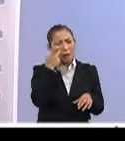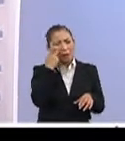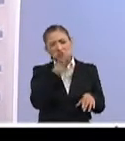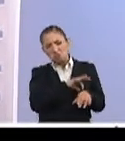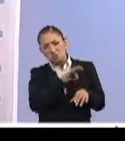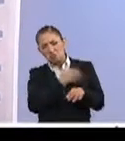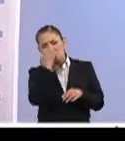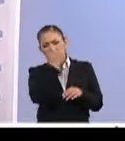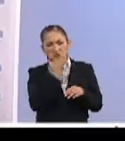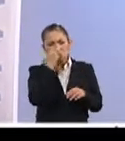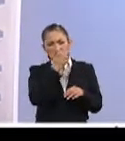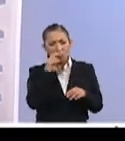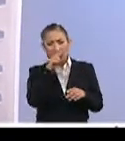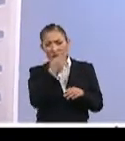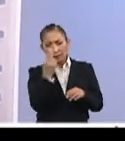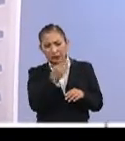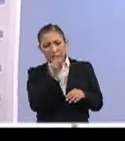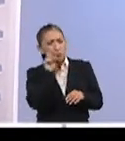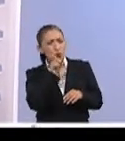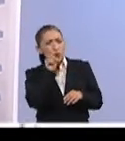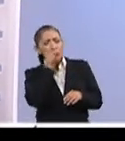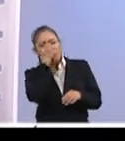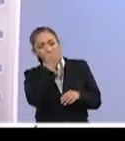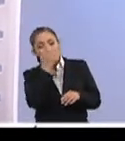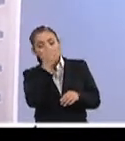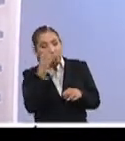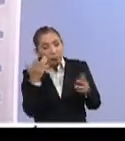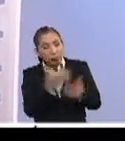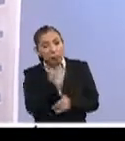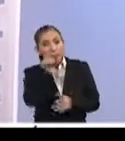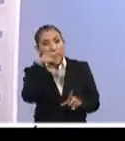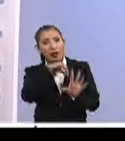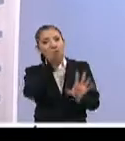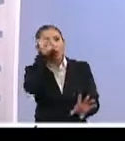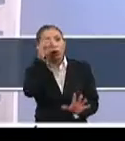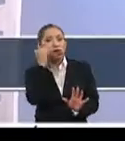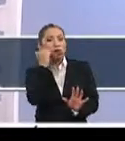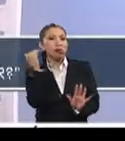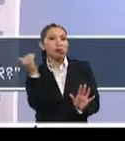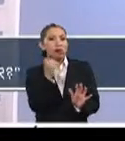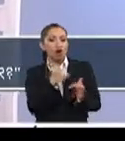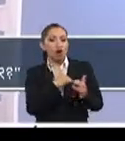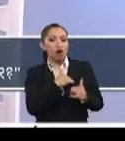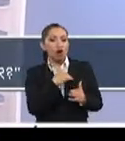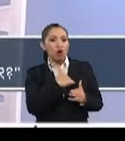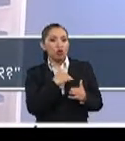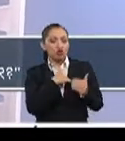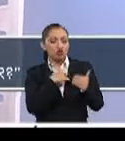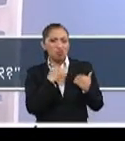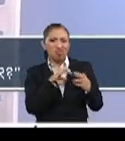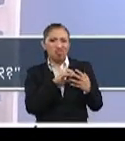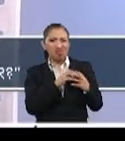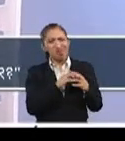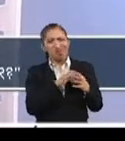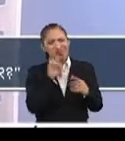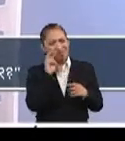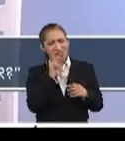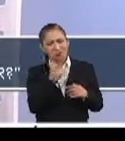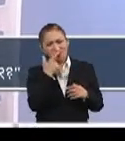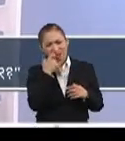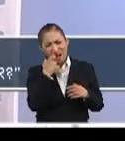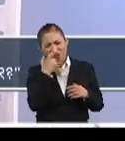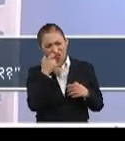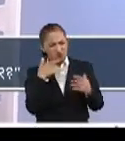médicos que requieren, y resulta que encuentran una deformación en su corazón, y esa deformación en su